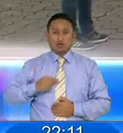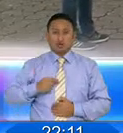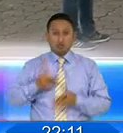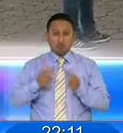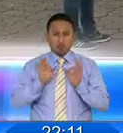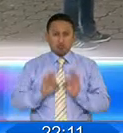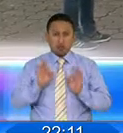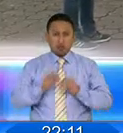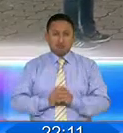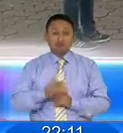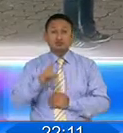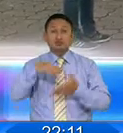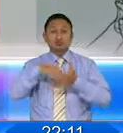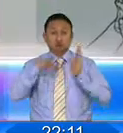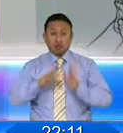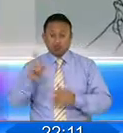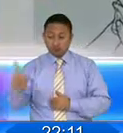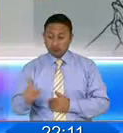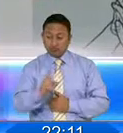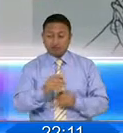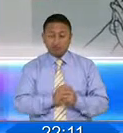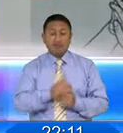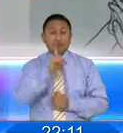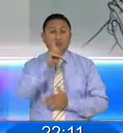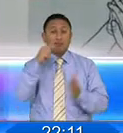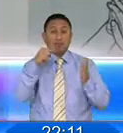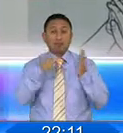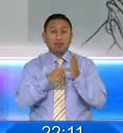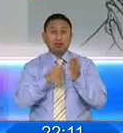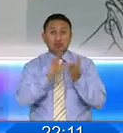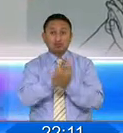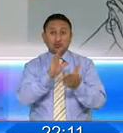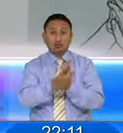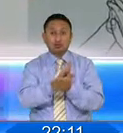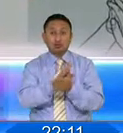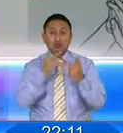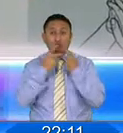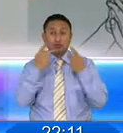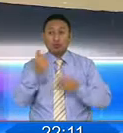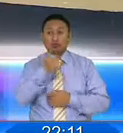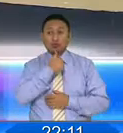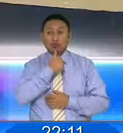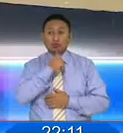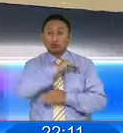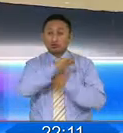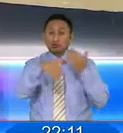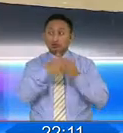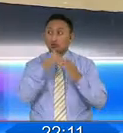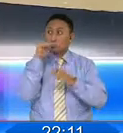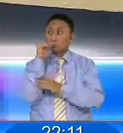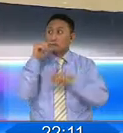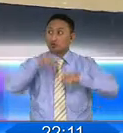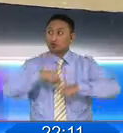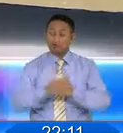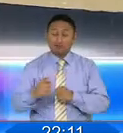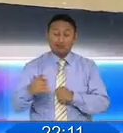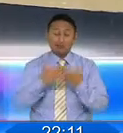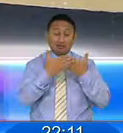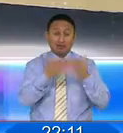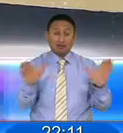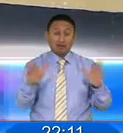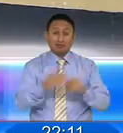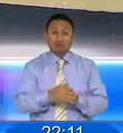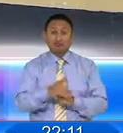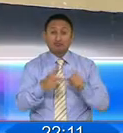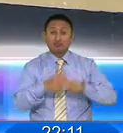para recibir a los estudiantes serán más de mil instituciones educativas entre públicas y privadas de todo el país las que reabrirán sus puertas en el